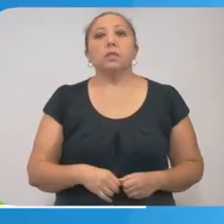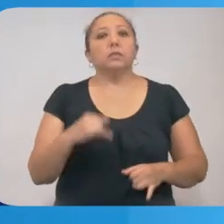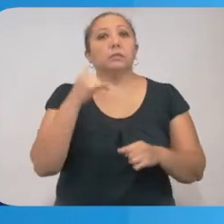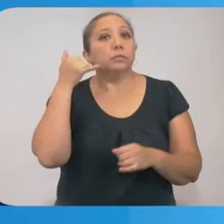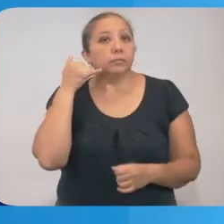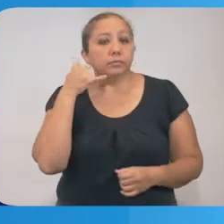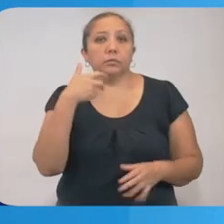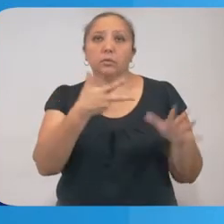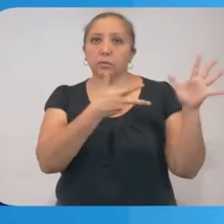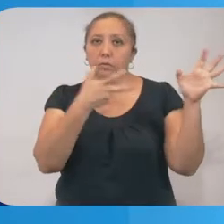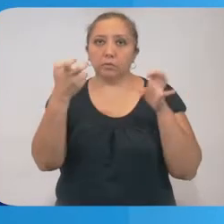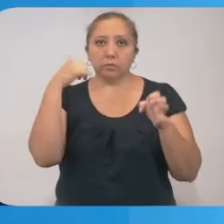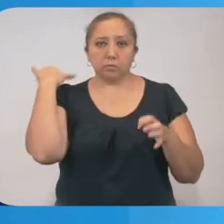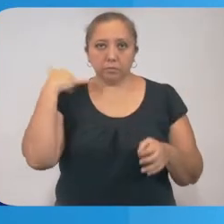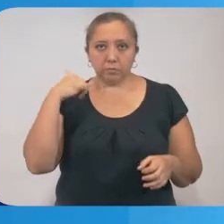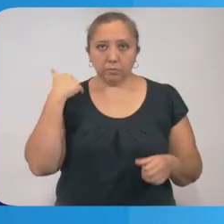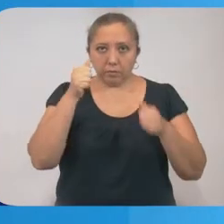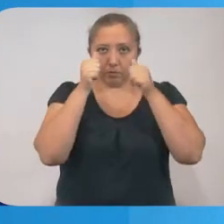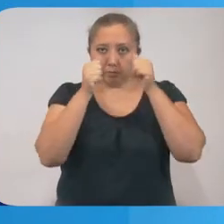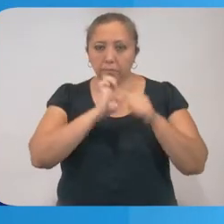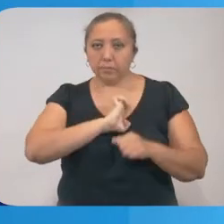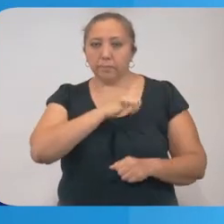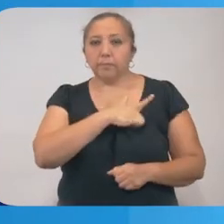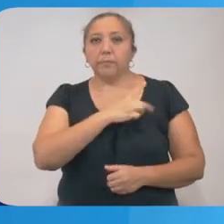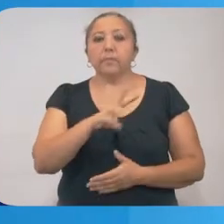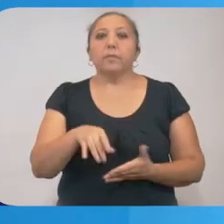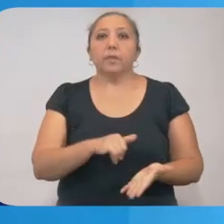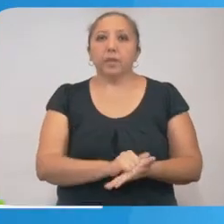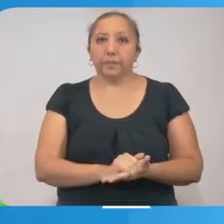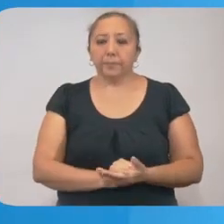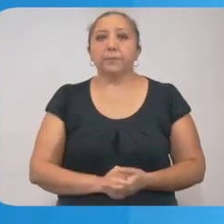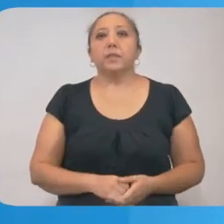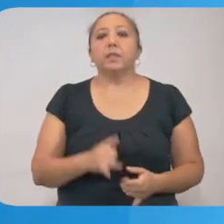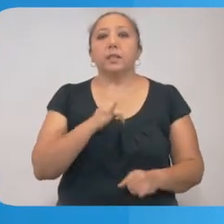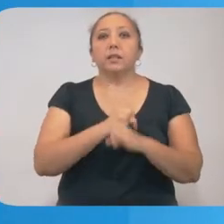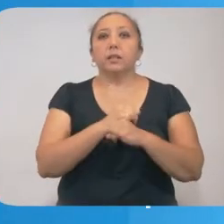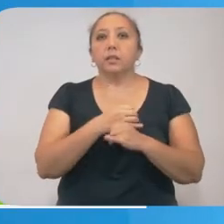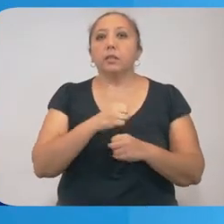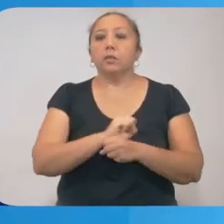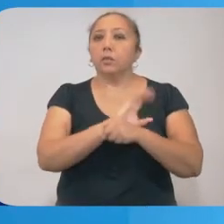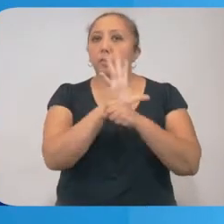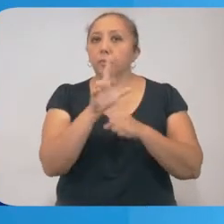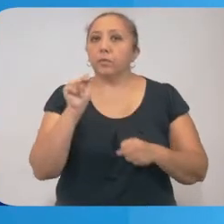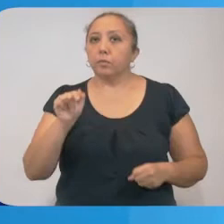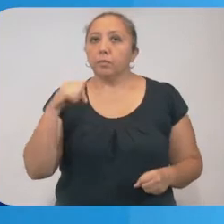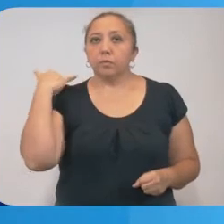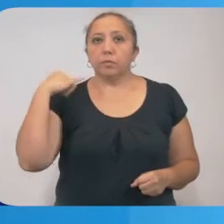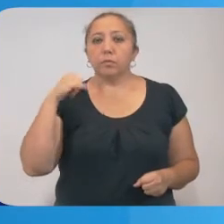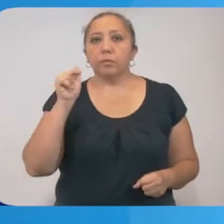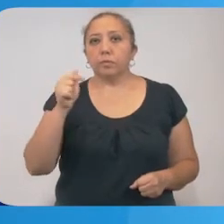línea telefónica 800 Yucatán atiende en español y en maya. La página de internet